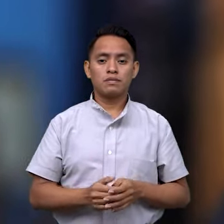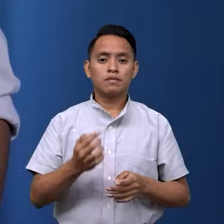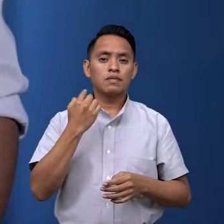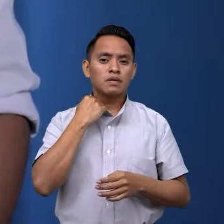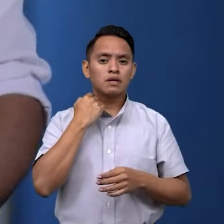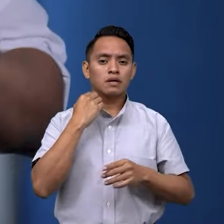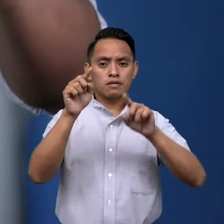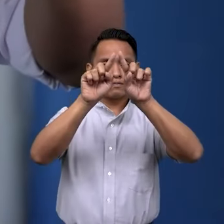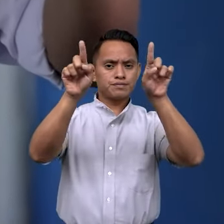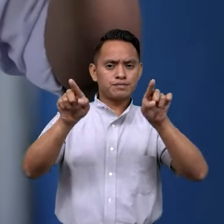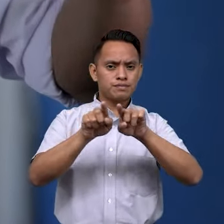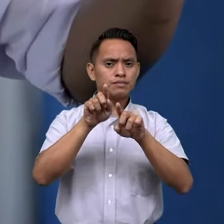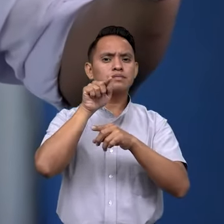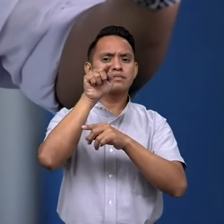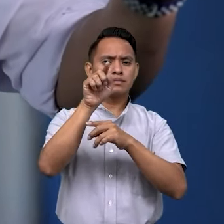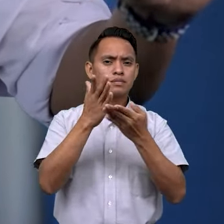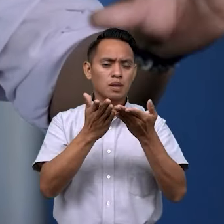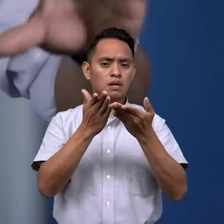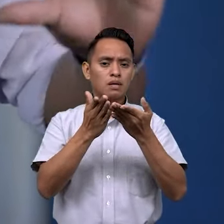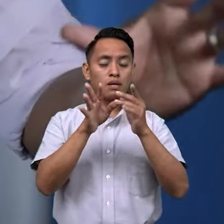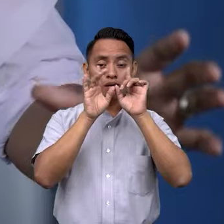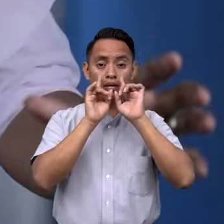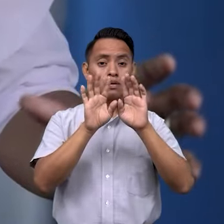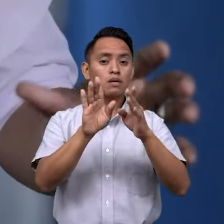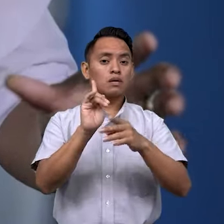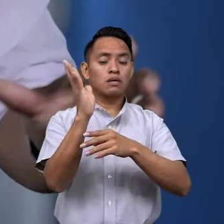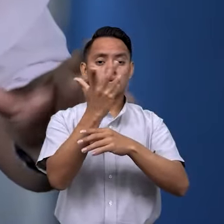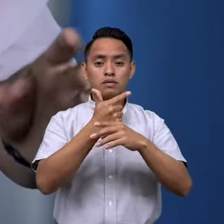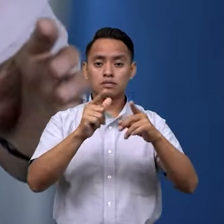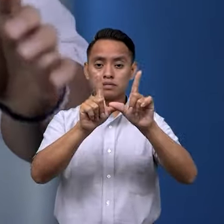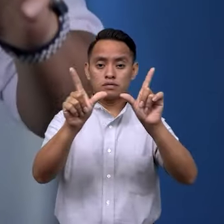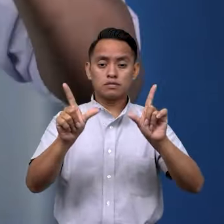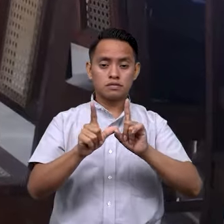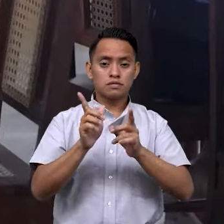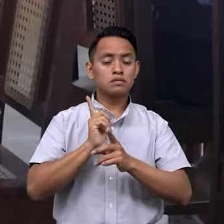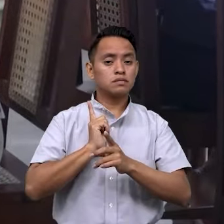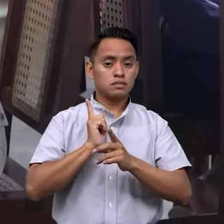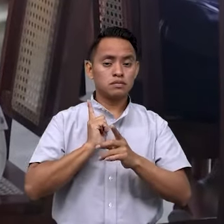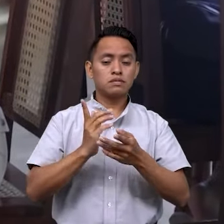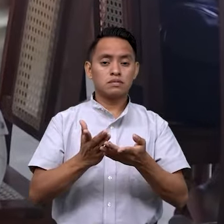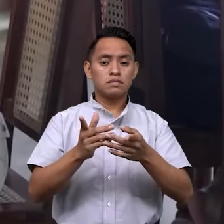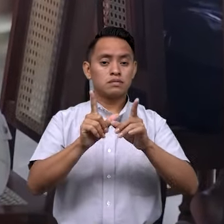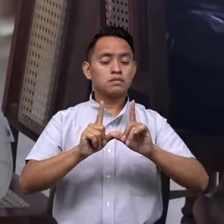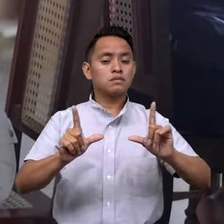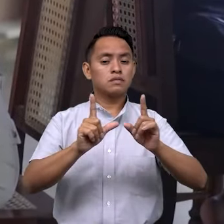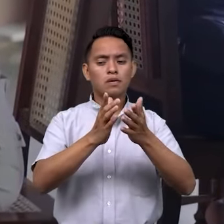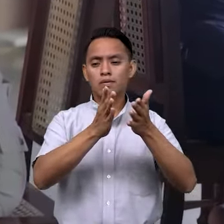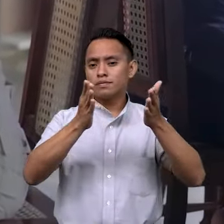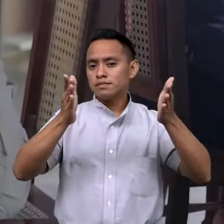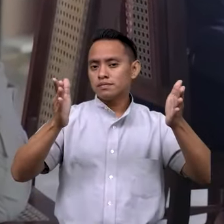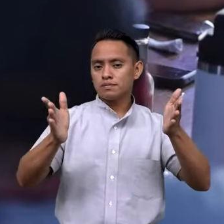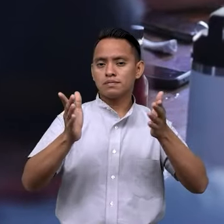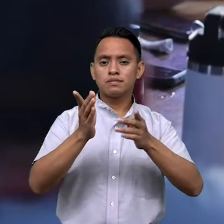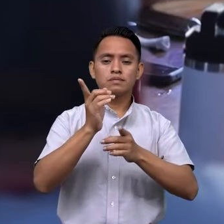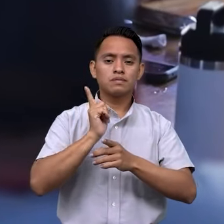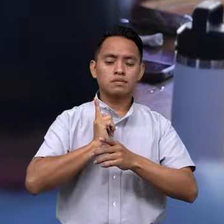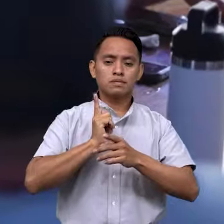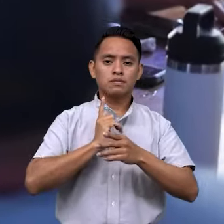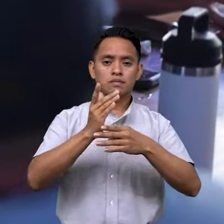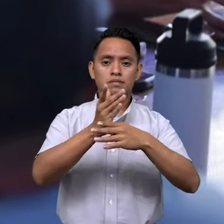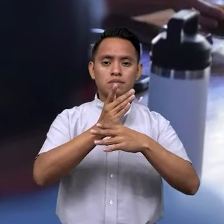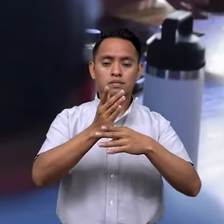cada señalización que se debe tener en todo negocio. Entonces, es un lugar bastante amplio donde tenemos